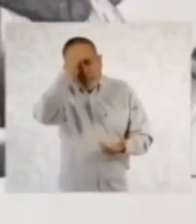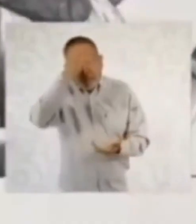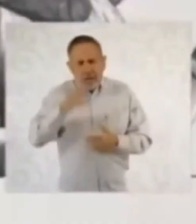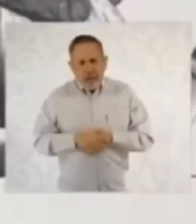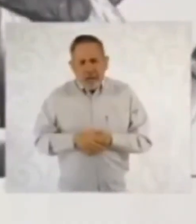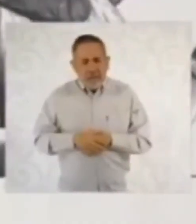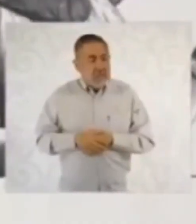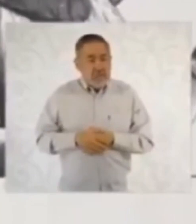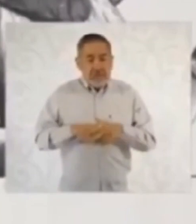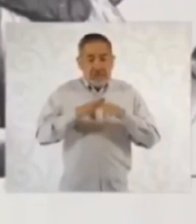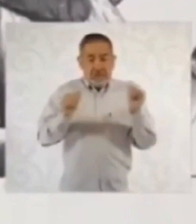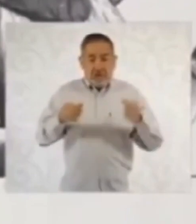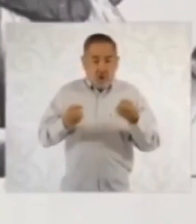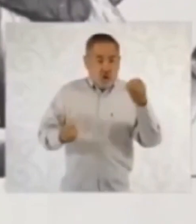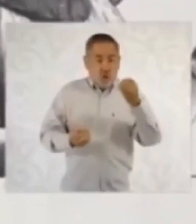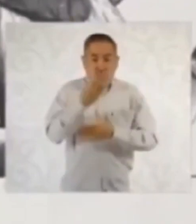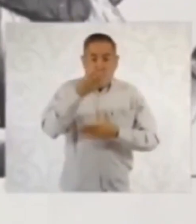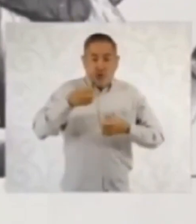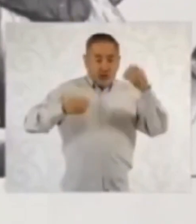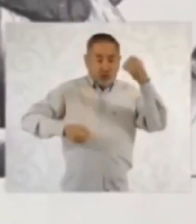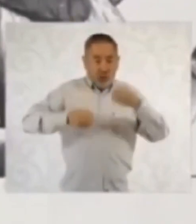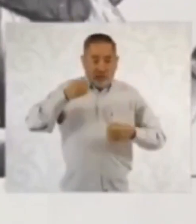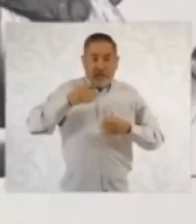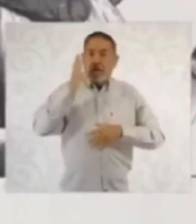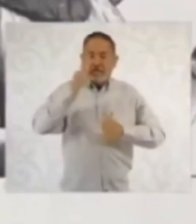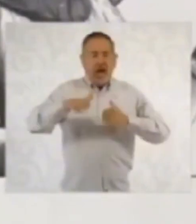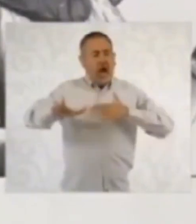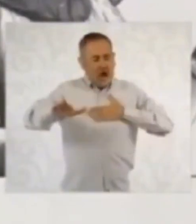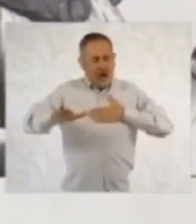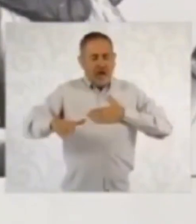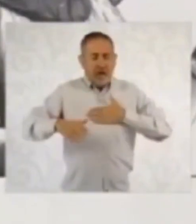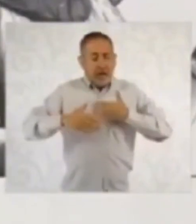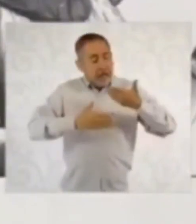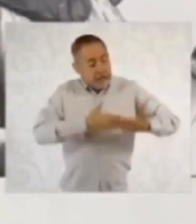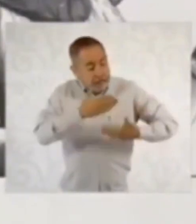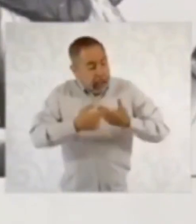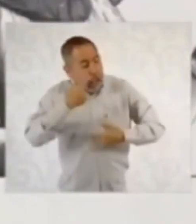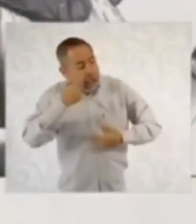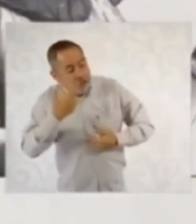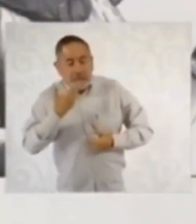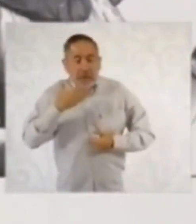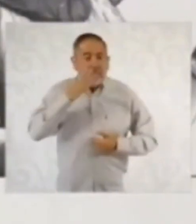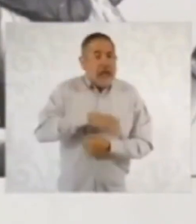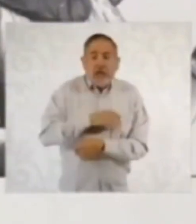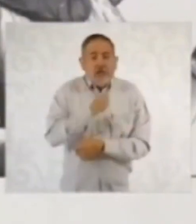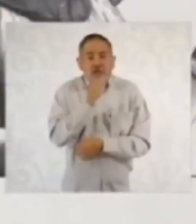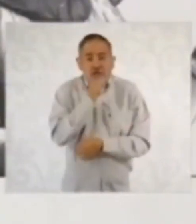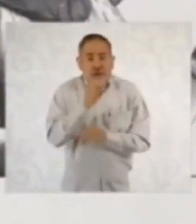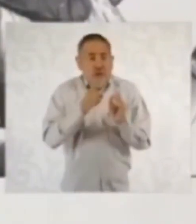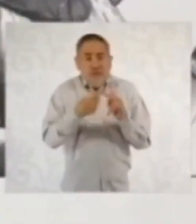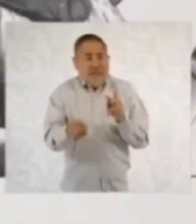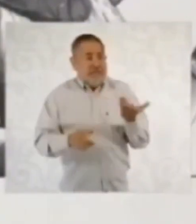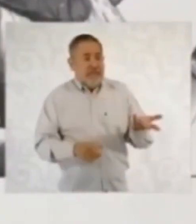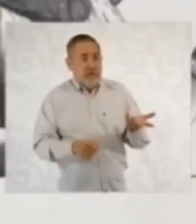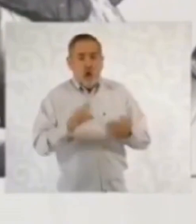Todavía ni siquiera toma posesión el nuevo Poder Judicial para poder evaluar su